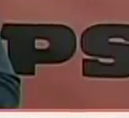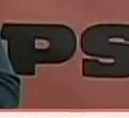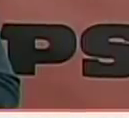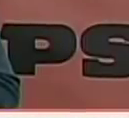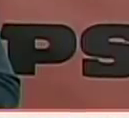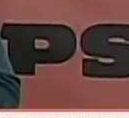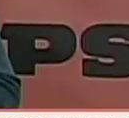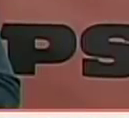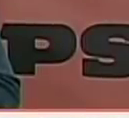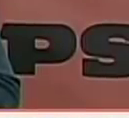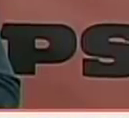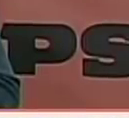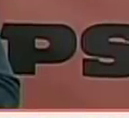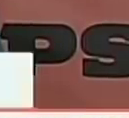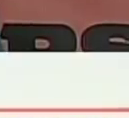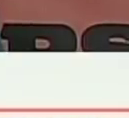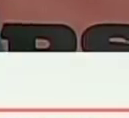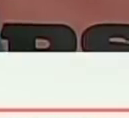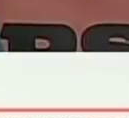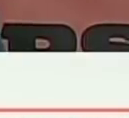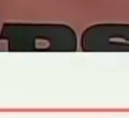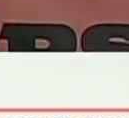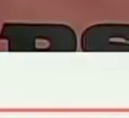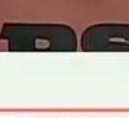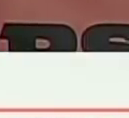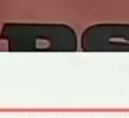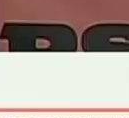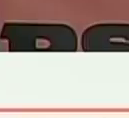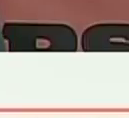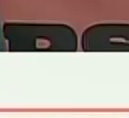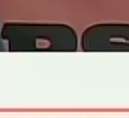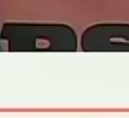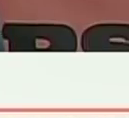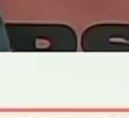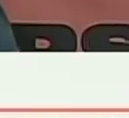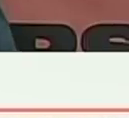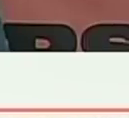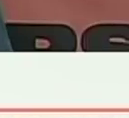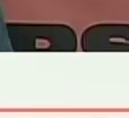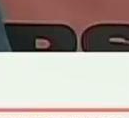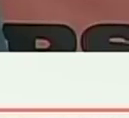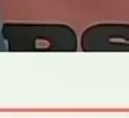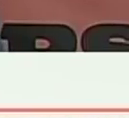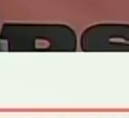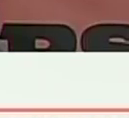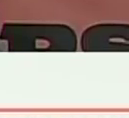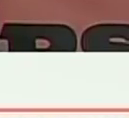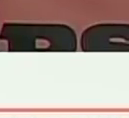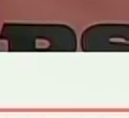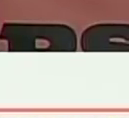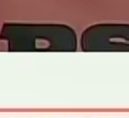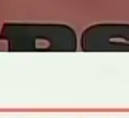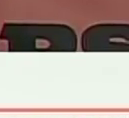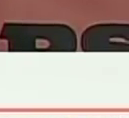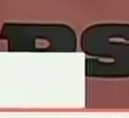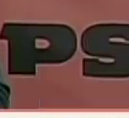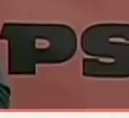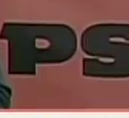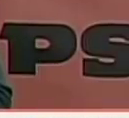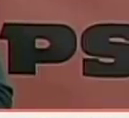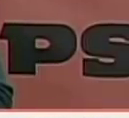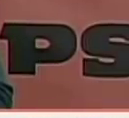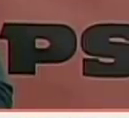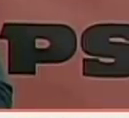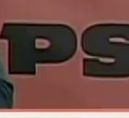Bien, muchísimas gracias por el contacto a esta hora, Rodicelia. En efecto, como cada lunes se realiza la rueda de prensa de la Dirección Nacional del Partido